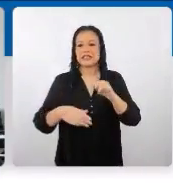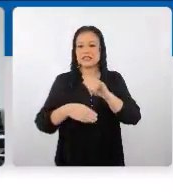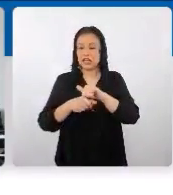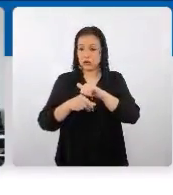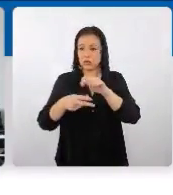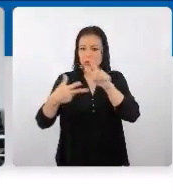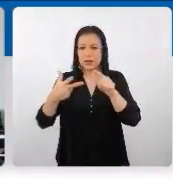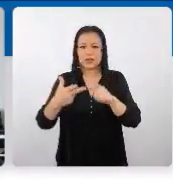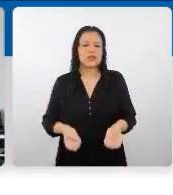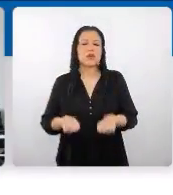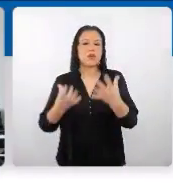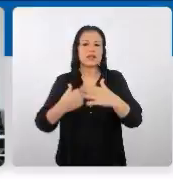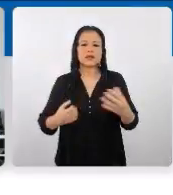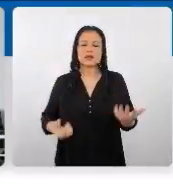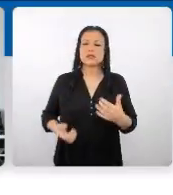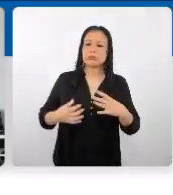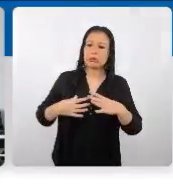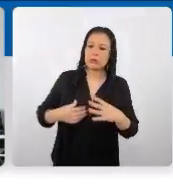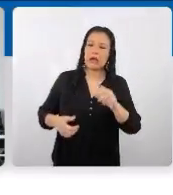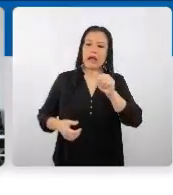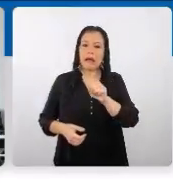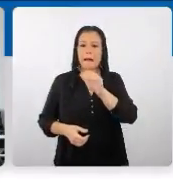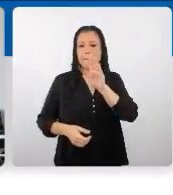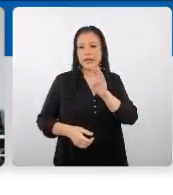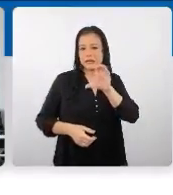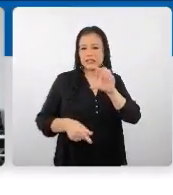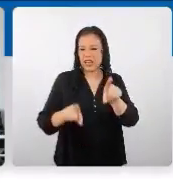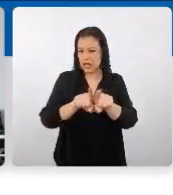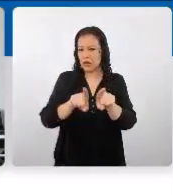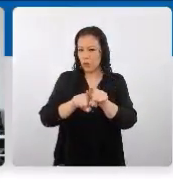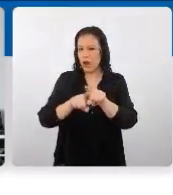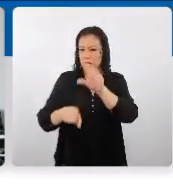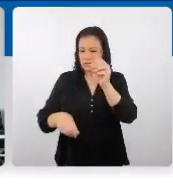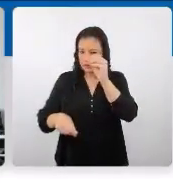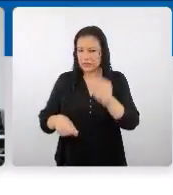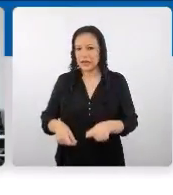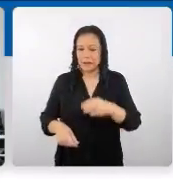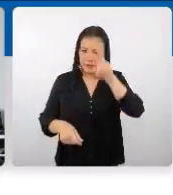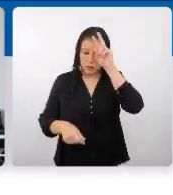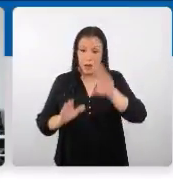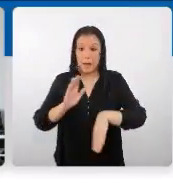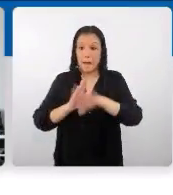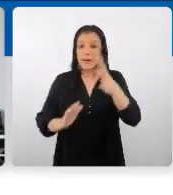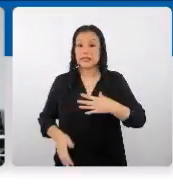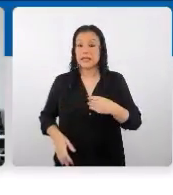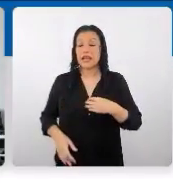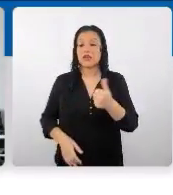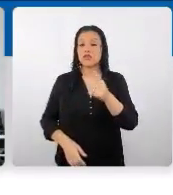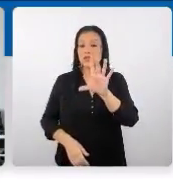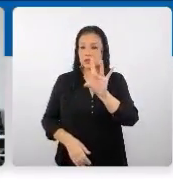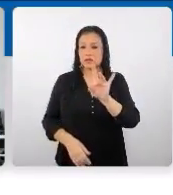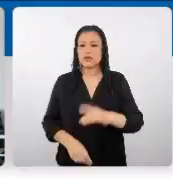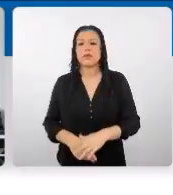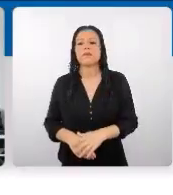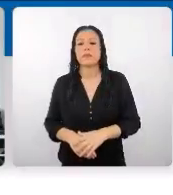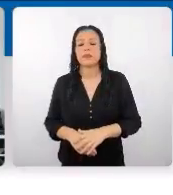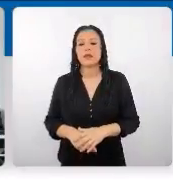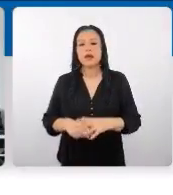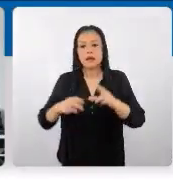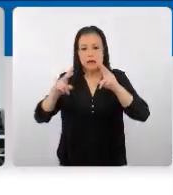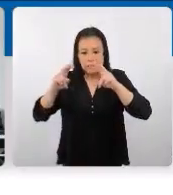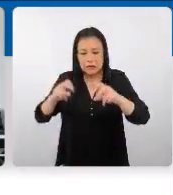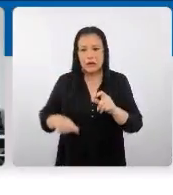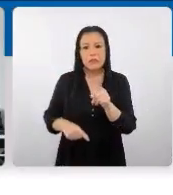socioeconómicos ABC o lo equivalente acá en Perú, mayores de 18 años. Se realizaron